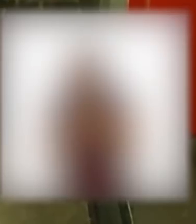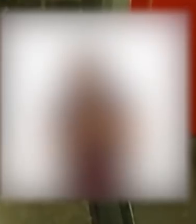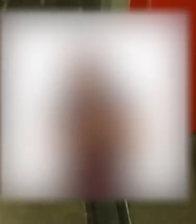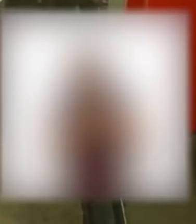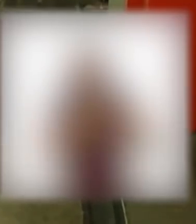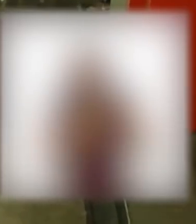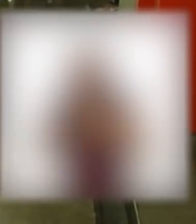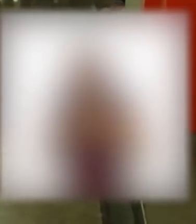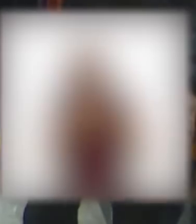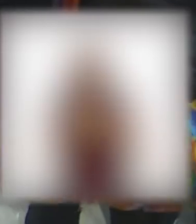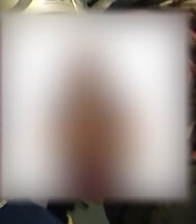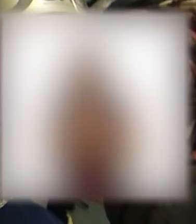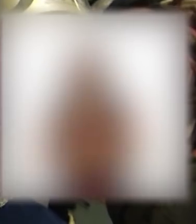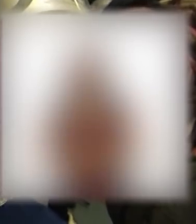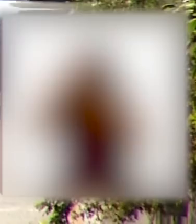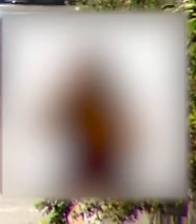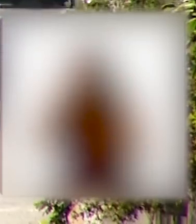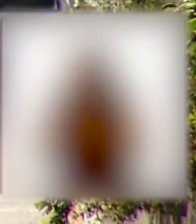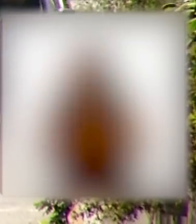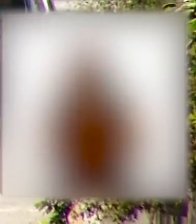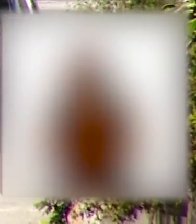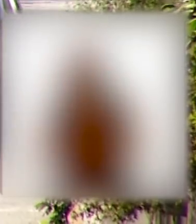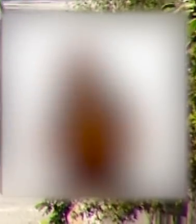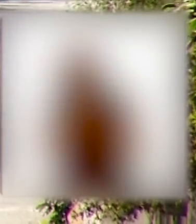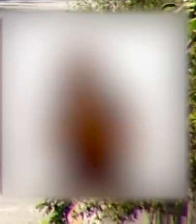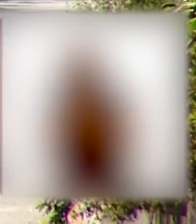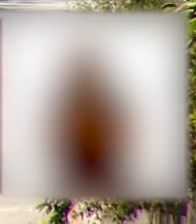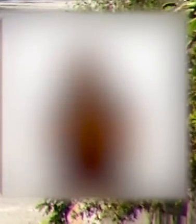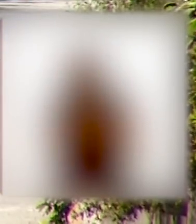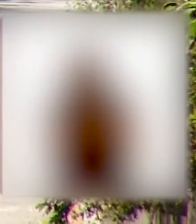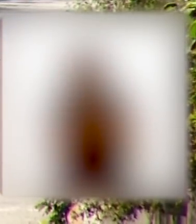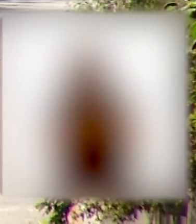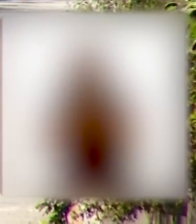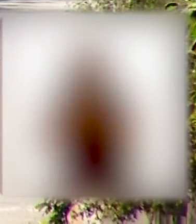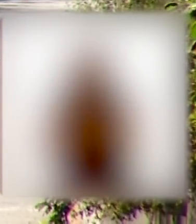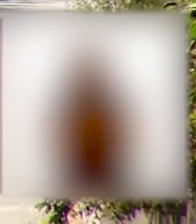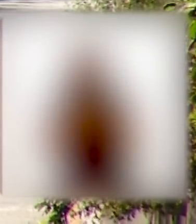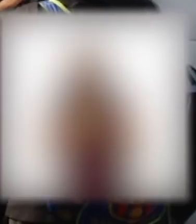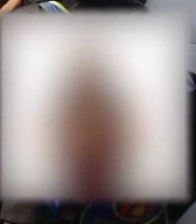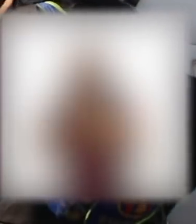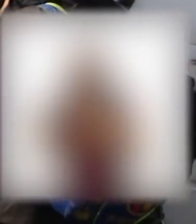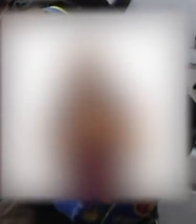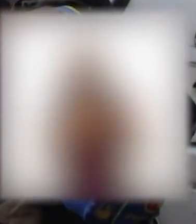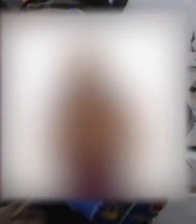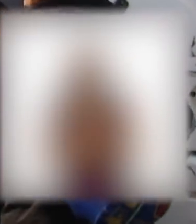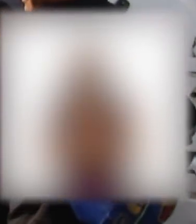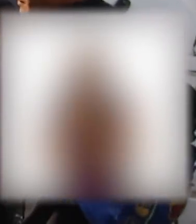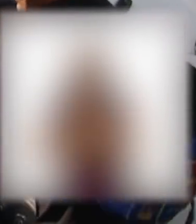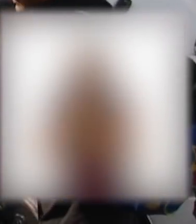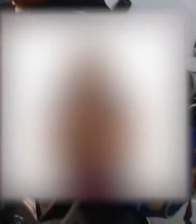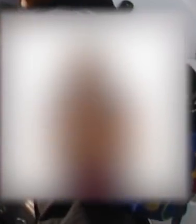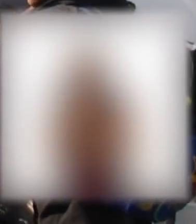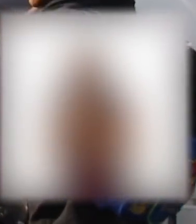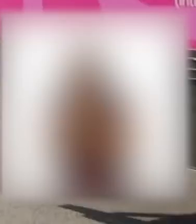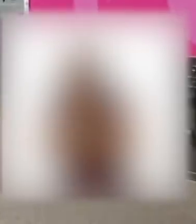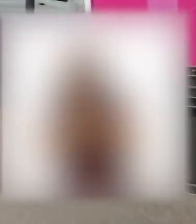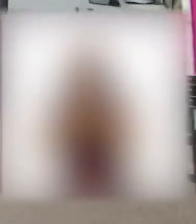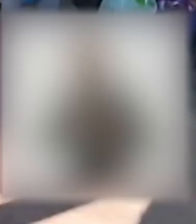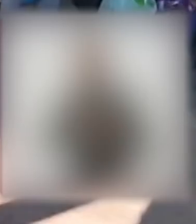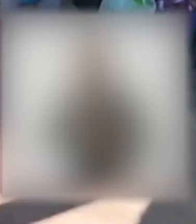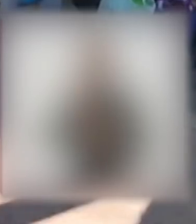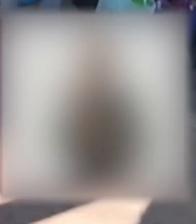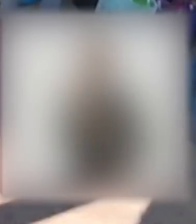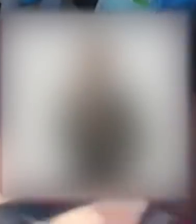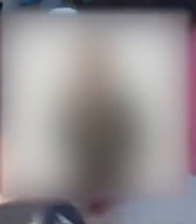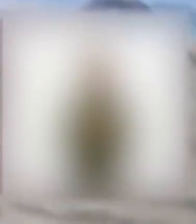Otros apenas iban llegando. Llegaron a Querétaro, Guanajuato, San Luis Potosí, Sinaloa y finalmente a Tijuana,